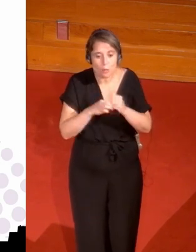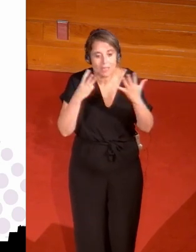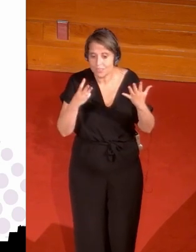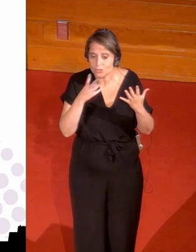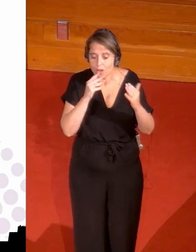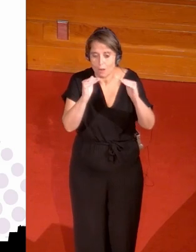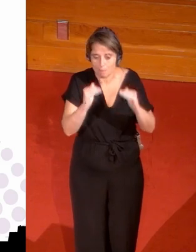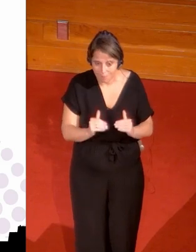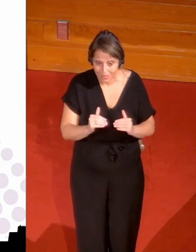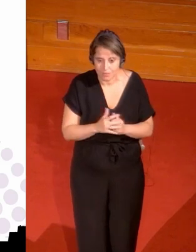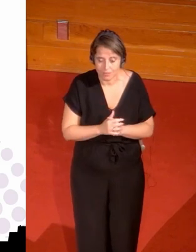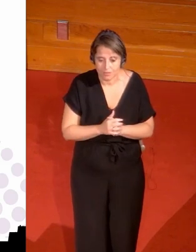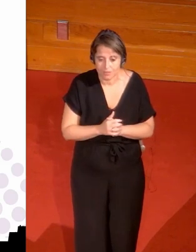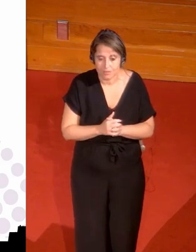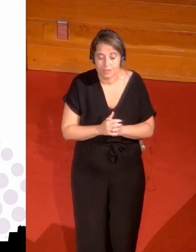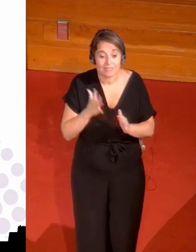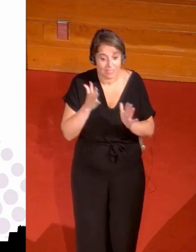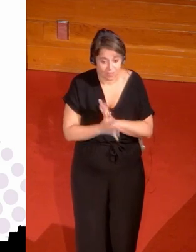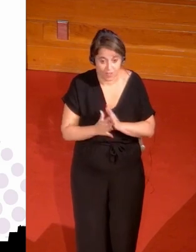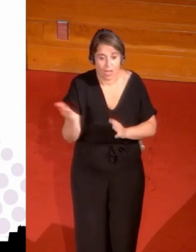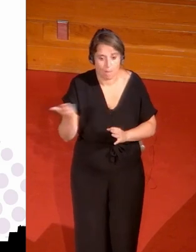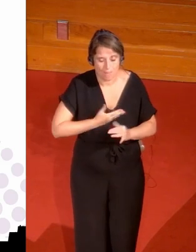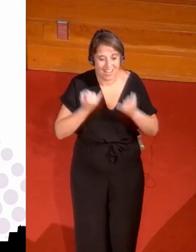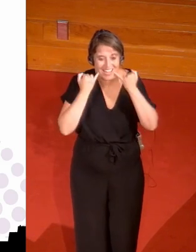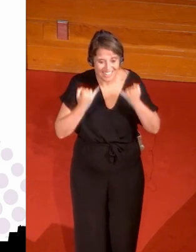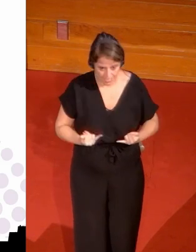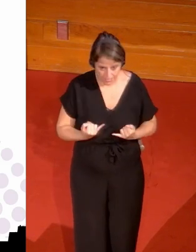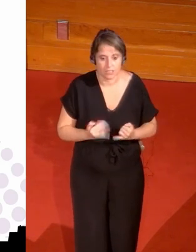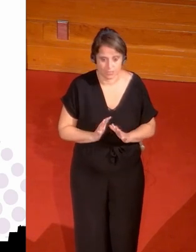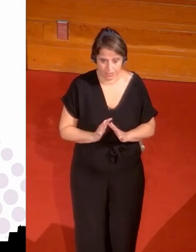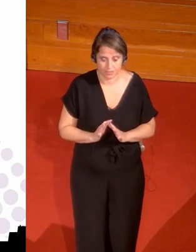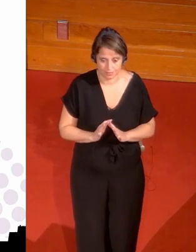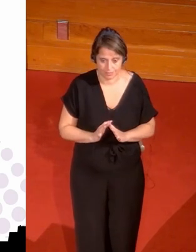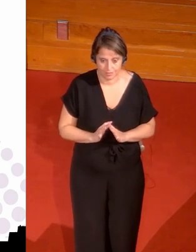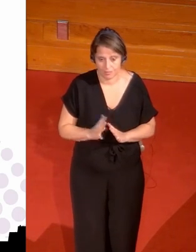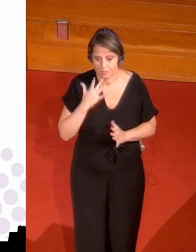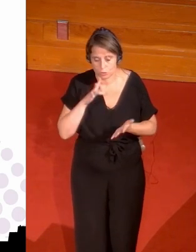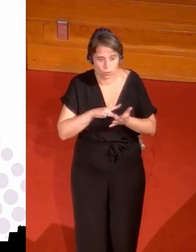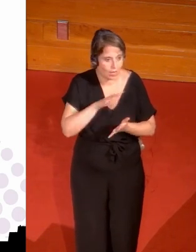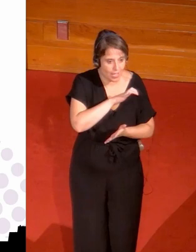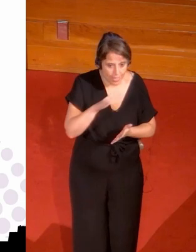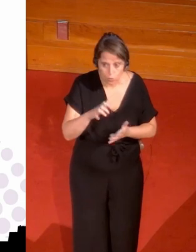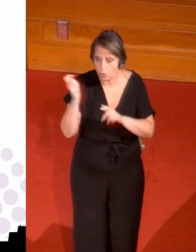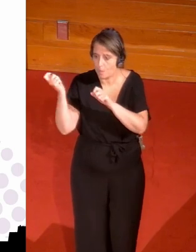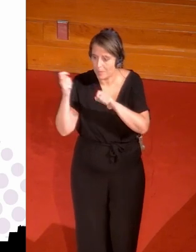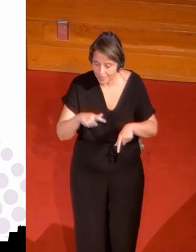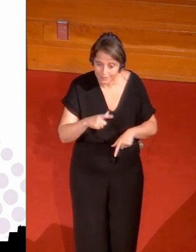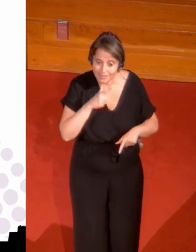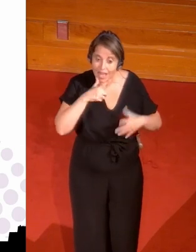27 y nos ha causado la última gran crisis que hemos tenido como si no hubiésemos tenido bastante con la del euro con la de los migrantes